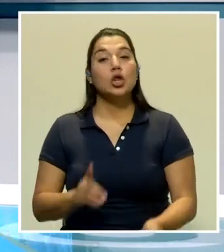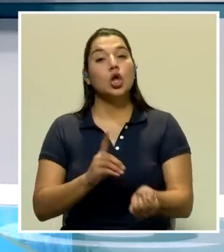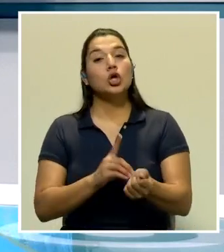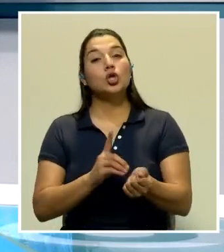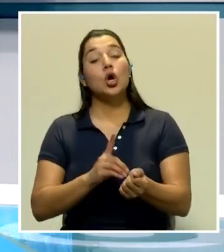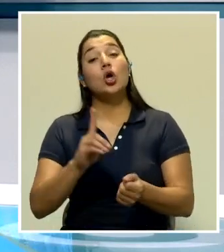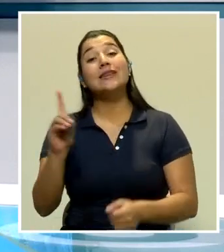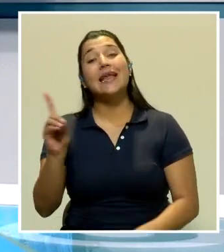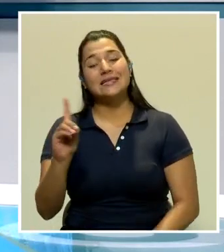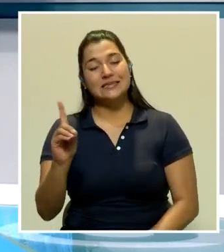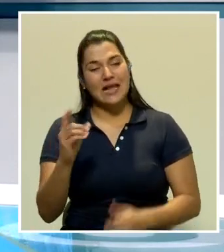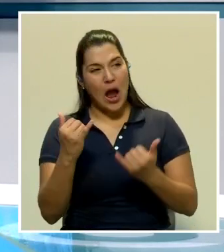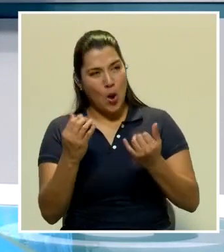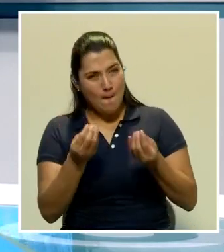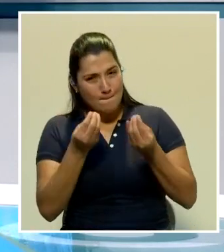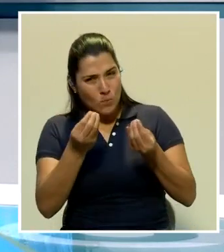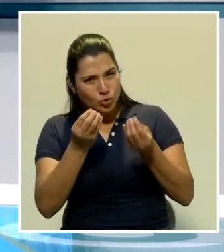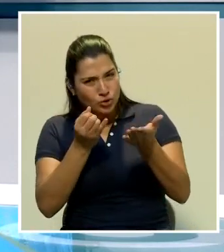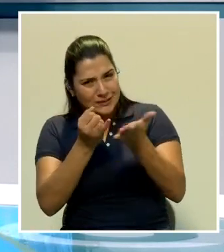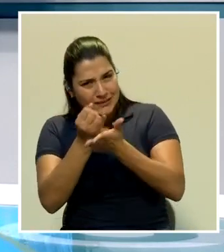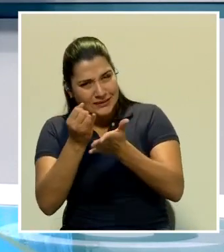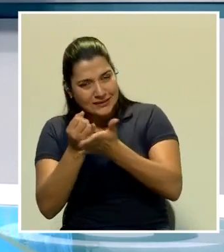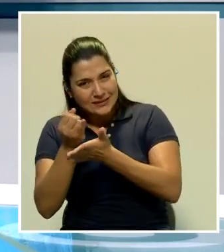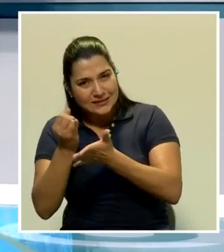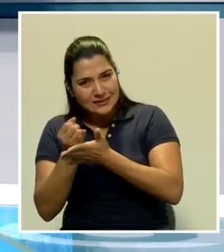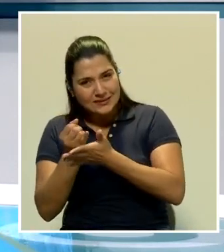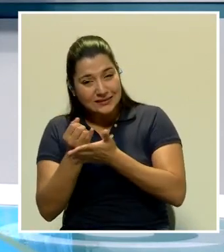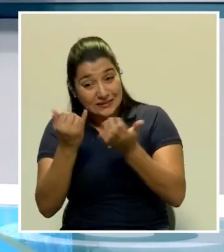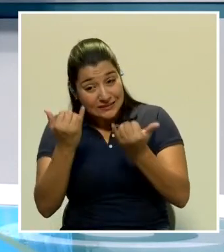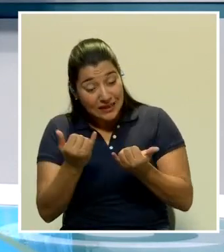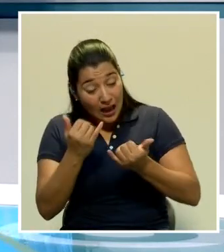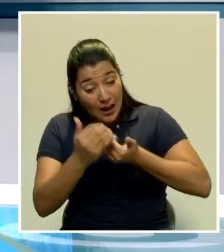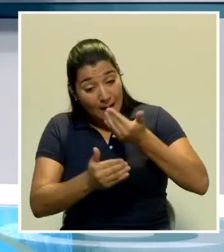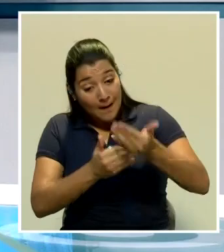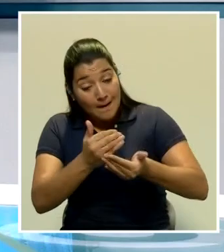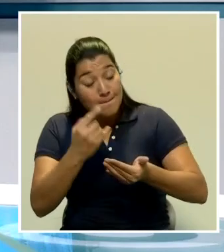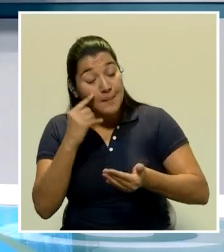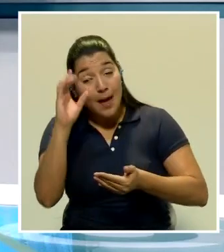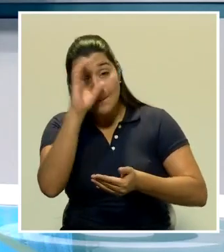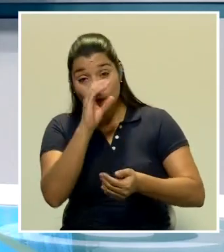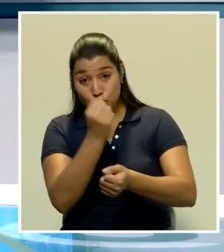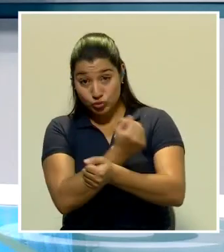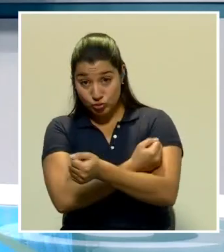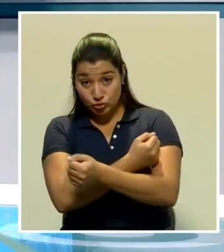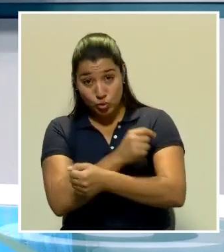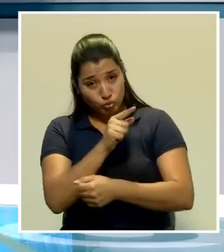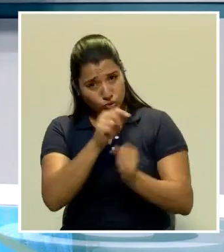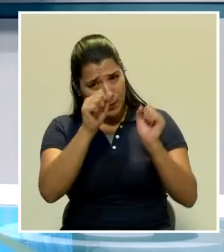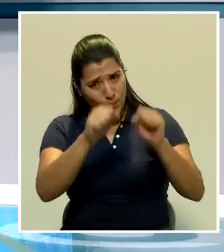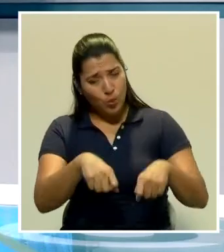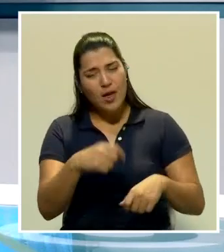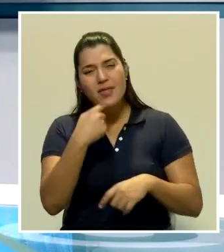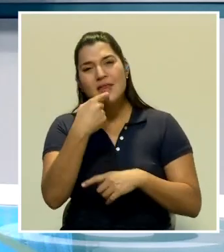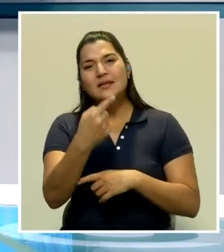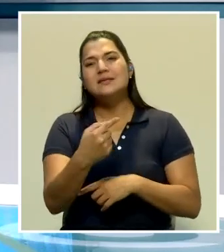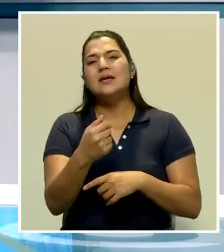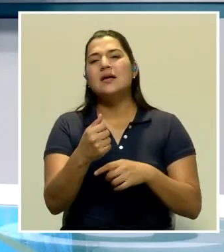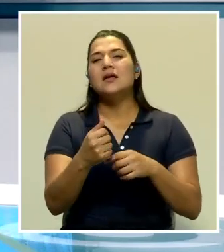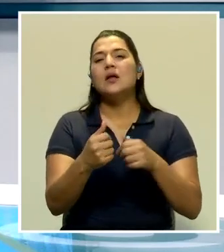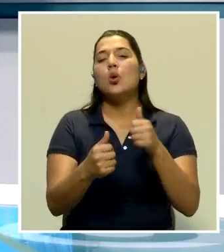Doctor Drexler, hay numerosos estudios en marcha para encontrar una vacuna. ¿Podría usted mencionar los